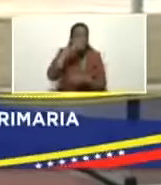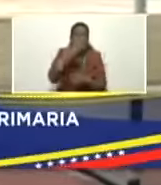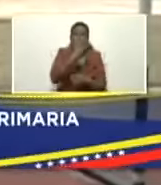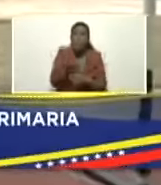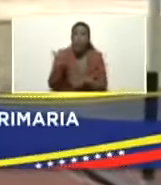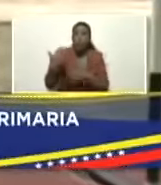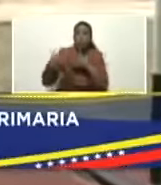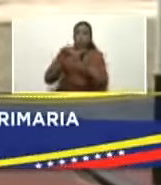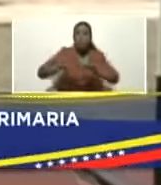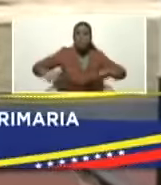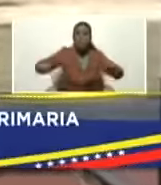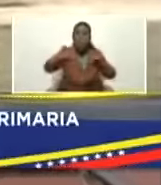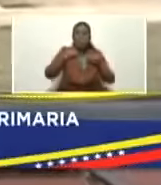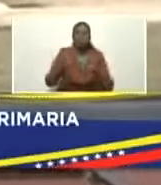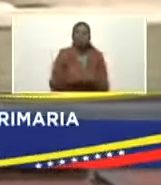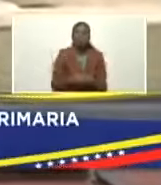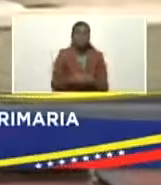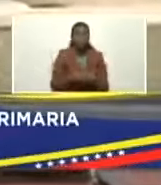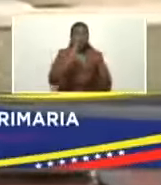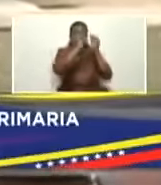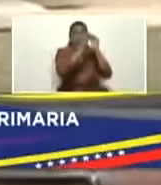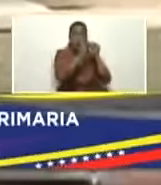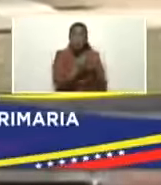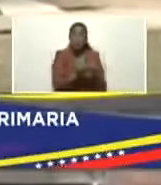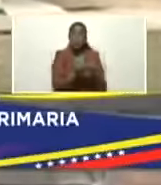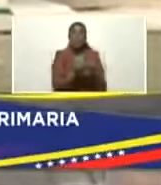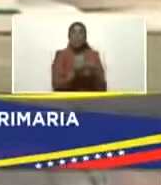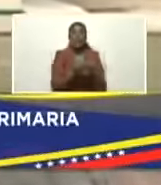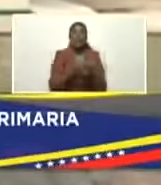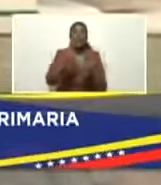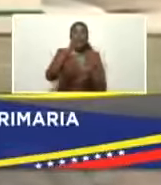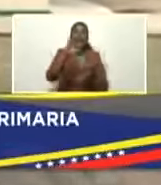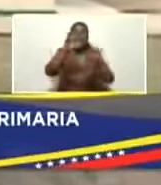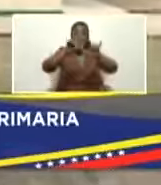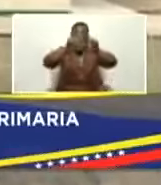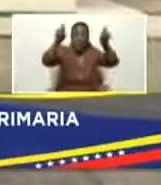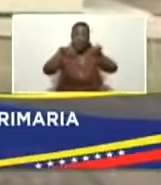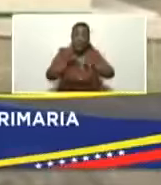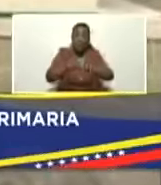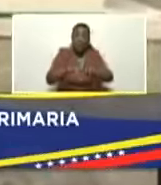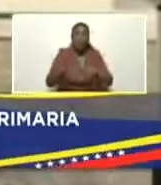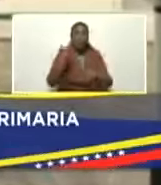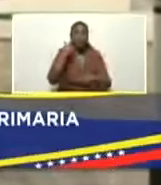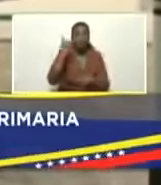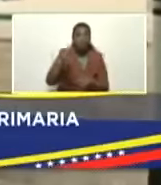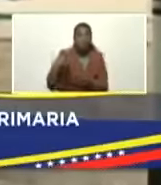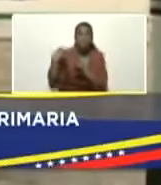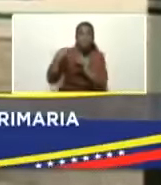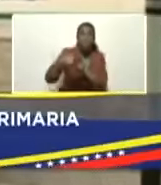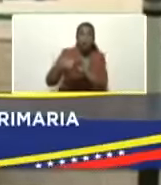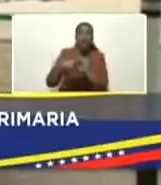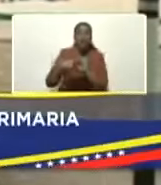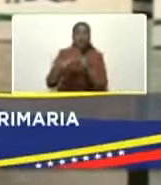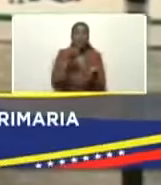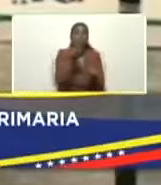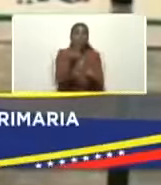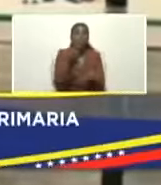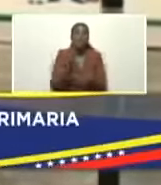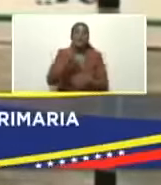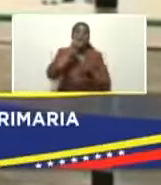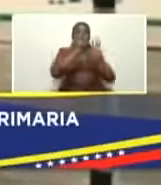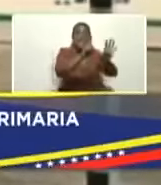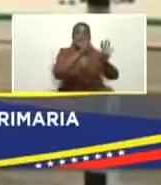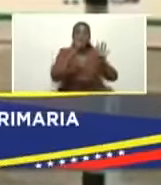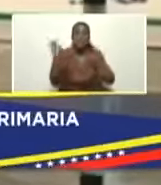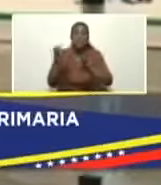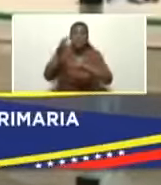de los salones sanitarios, rehabilitación del CEBI y con todo eso también se hizo la dotación de 600